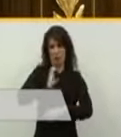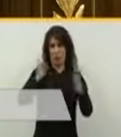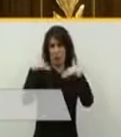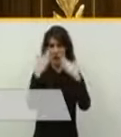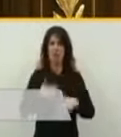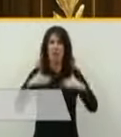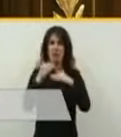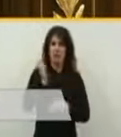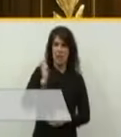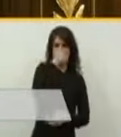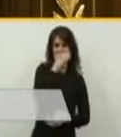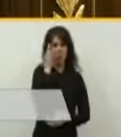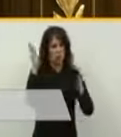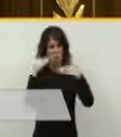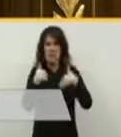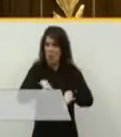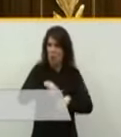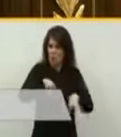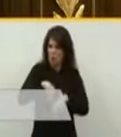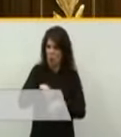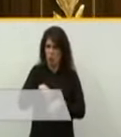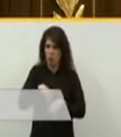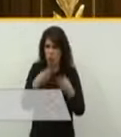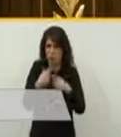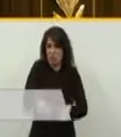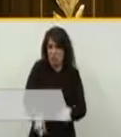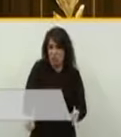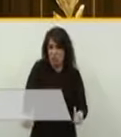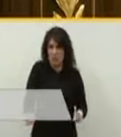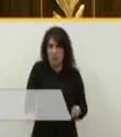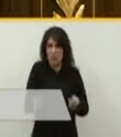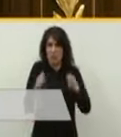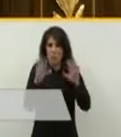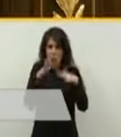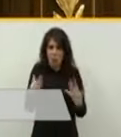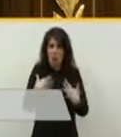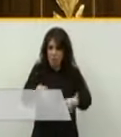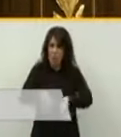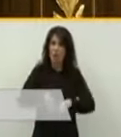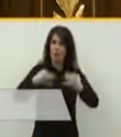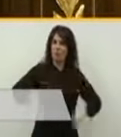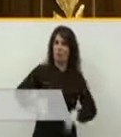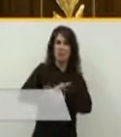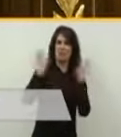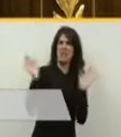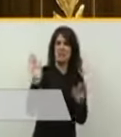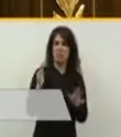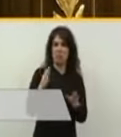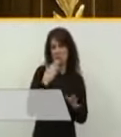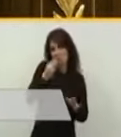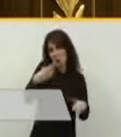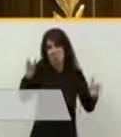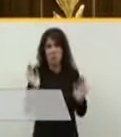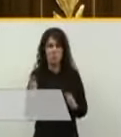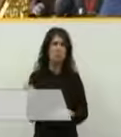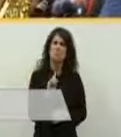mujeres. Hay quien se conforma con muchísimas cosas. Pero no es tiempo de conformistas, señor Rajoy. Es tiempo de gente que quiere cambio